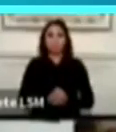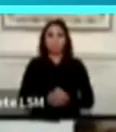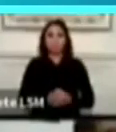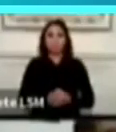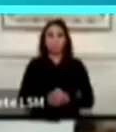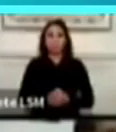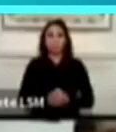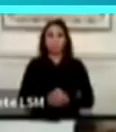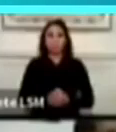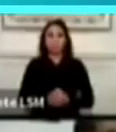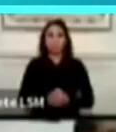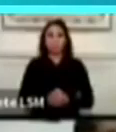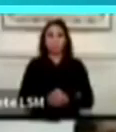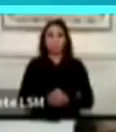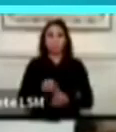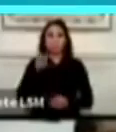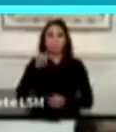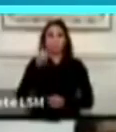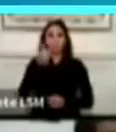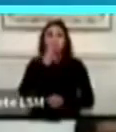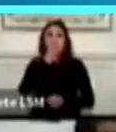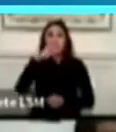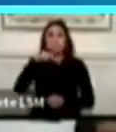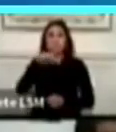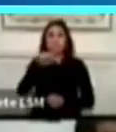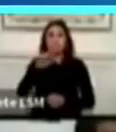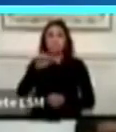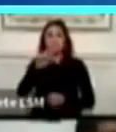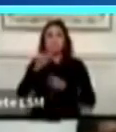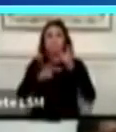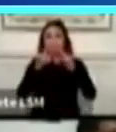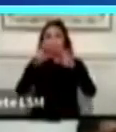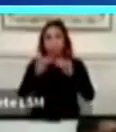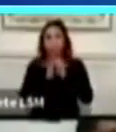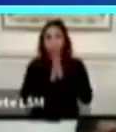Nazario Norberto, ¿puede usted cerrar su micrófono?